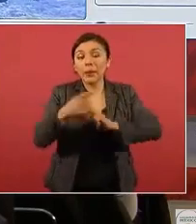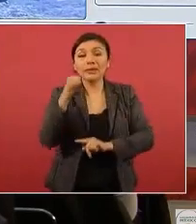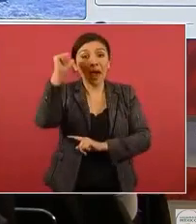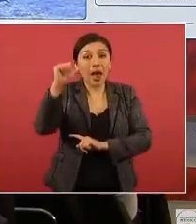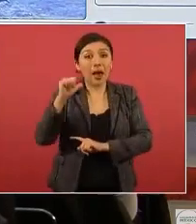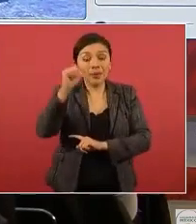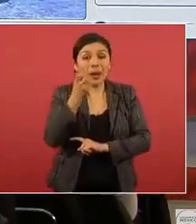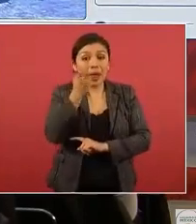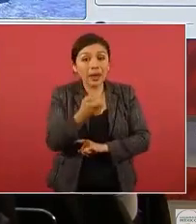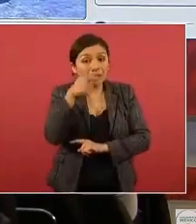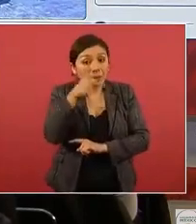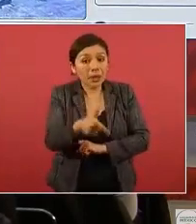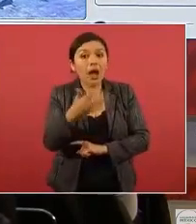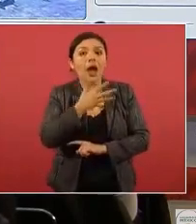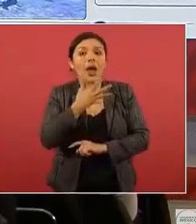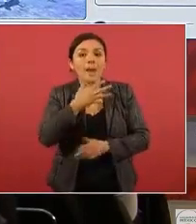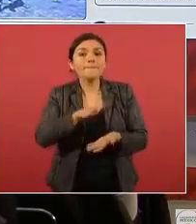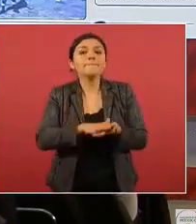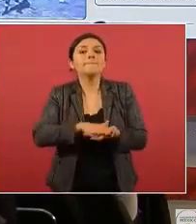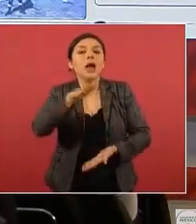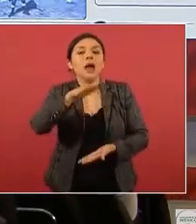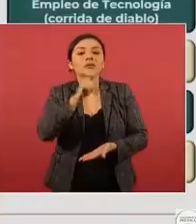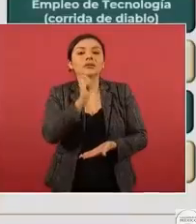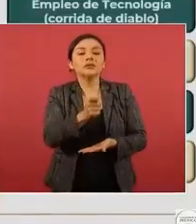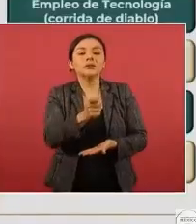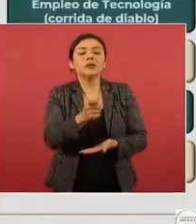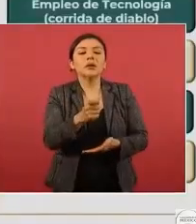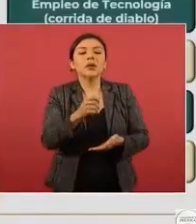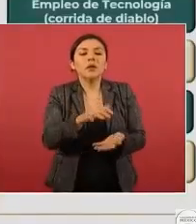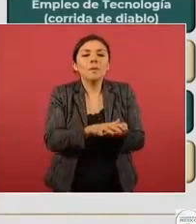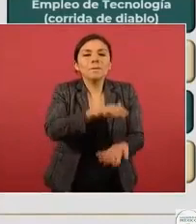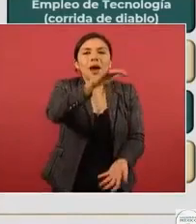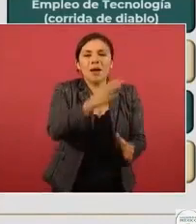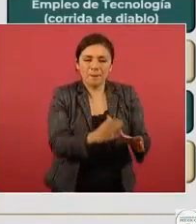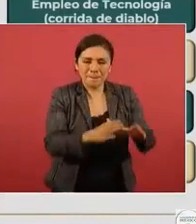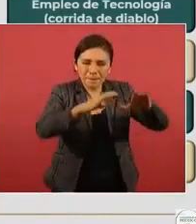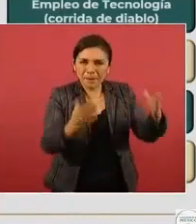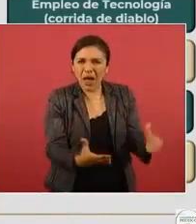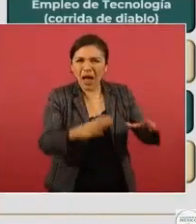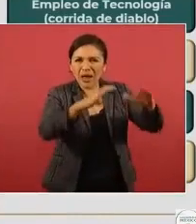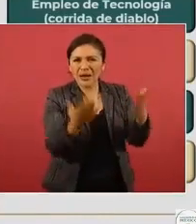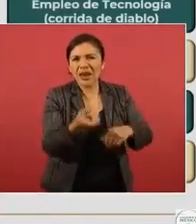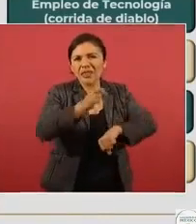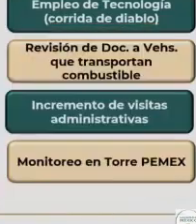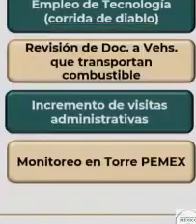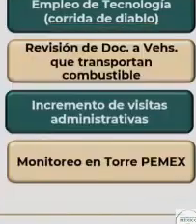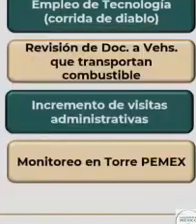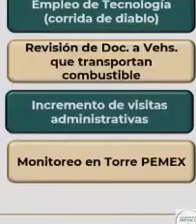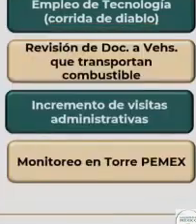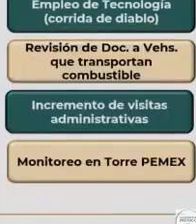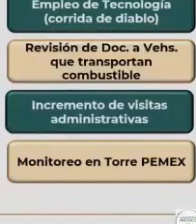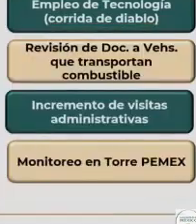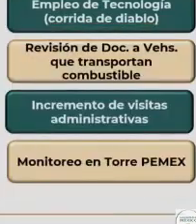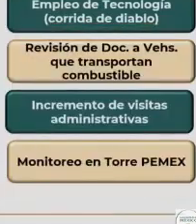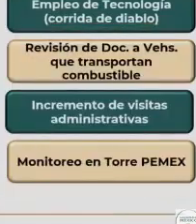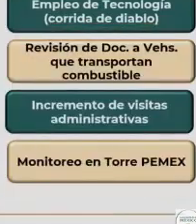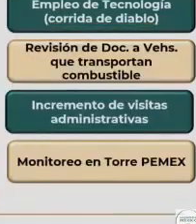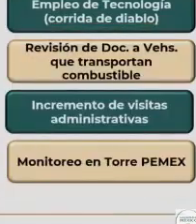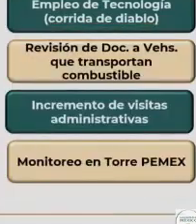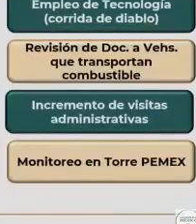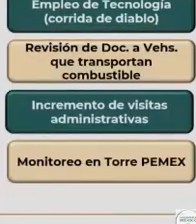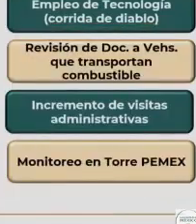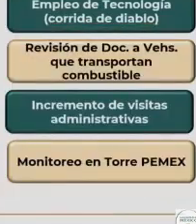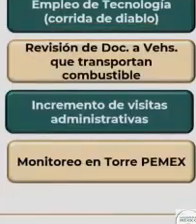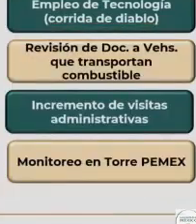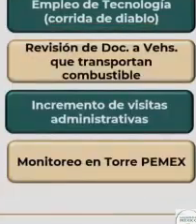donde hemos tenido la mayor cantidad de barriles diarios que se han que han